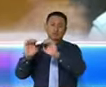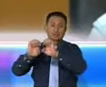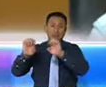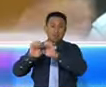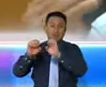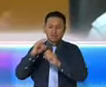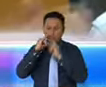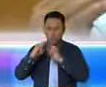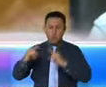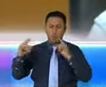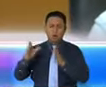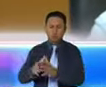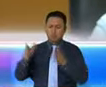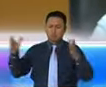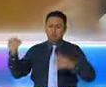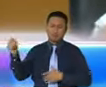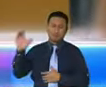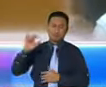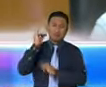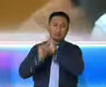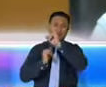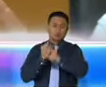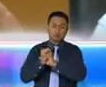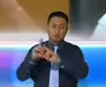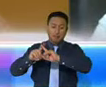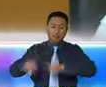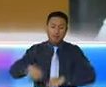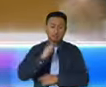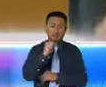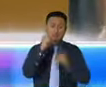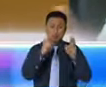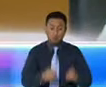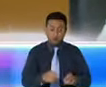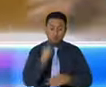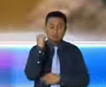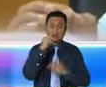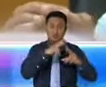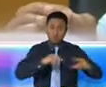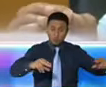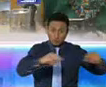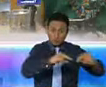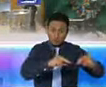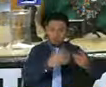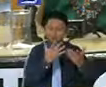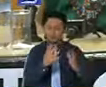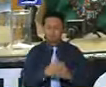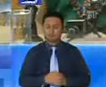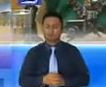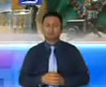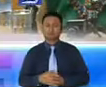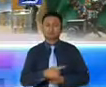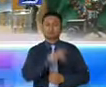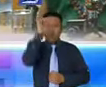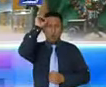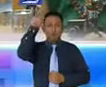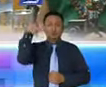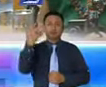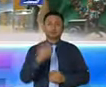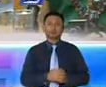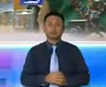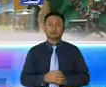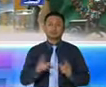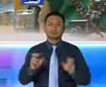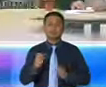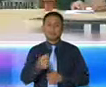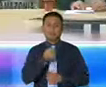el capital, la inversión internacional, pero jamás los derechos humanos, los derechos ambientales, la naturaleza como tal. Estas declaraciones las emitieron en marco de la